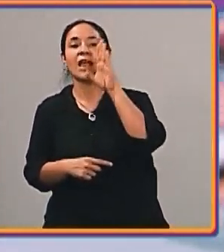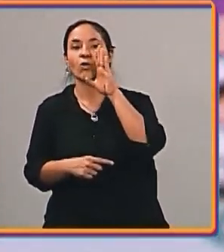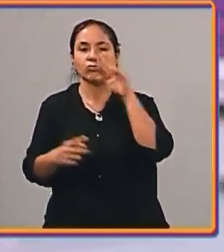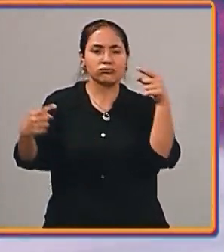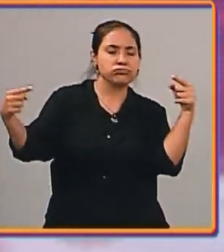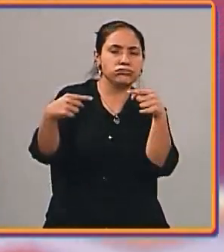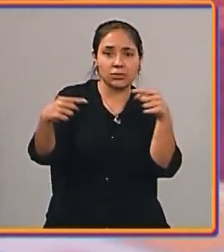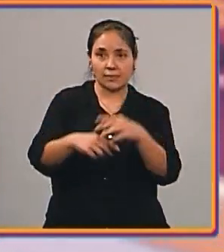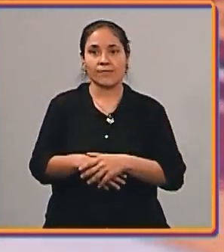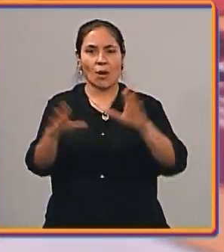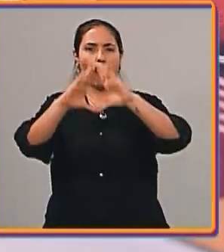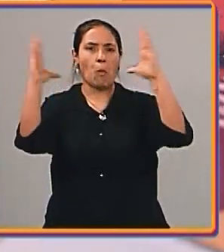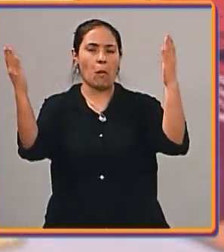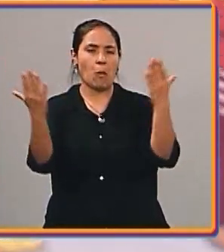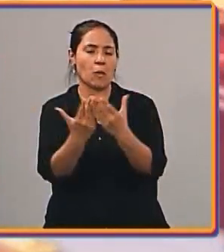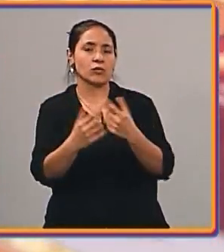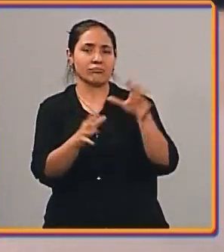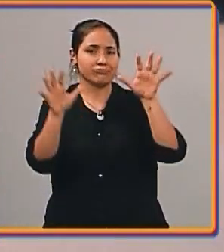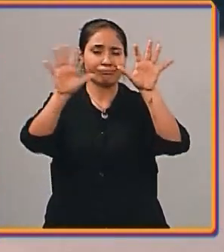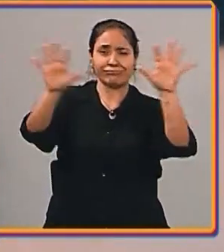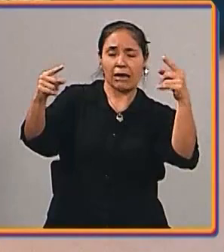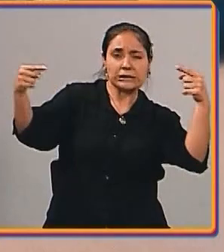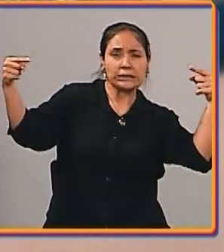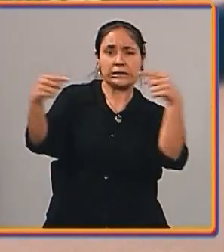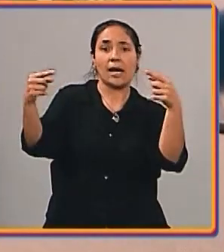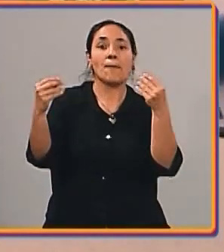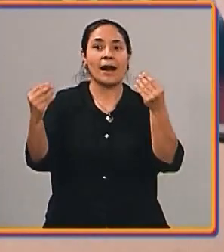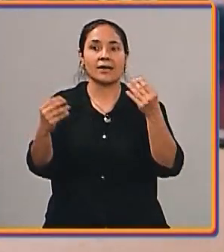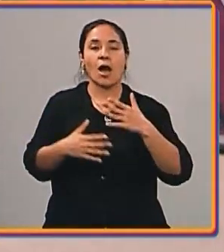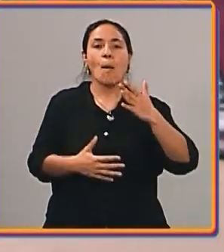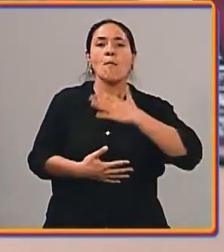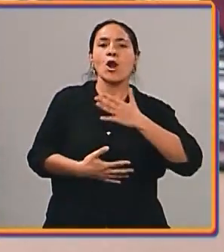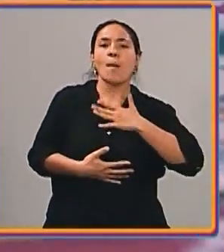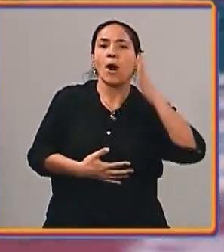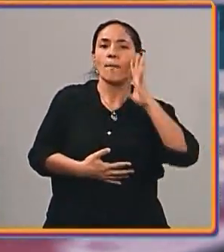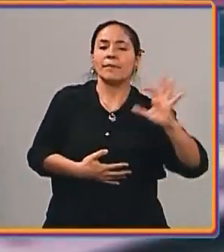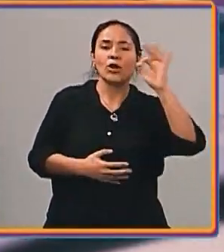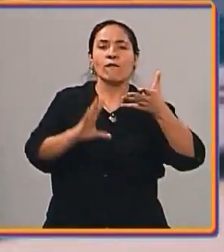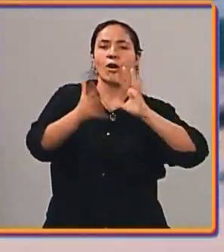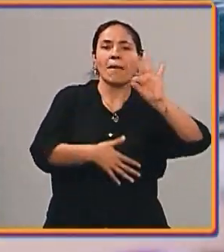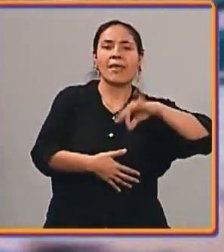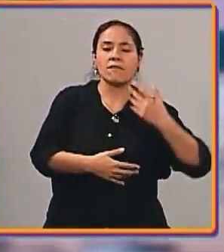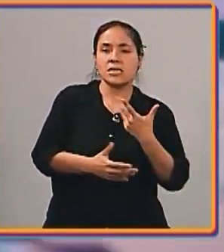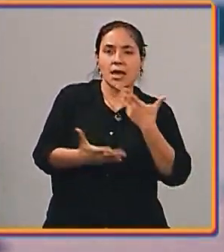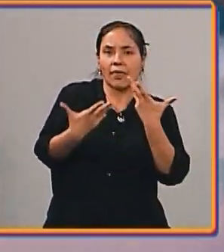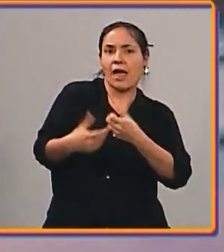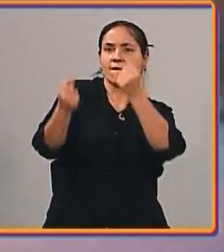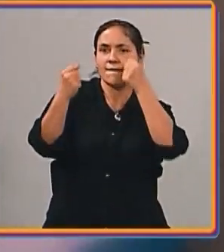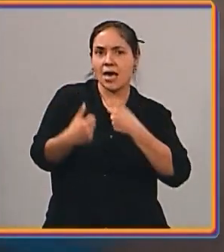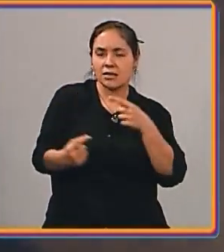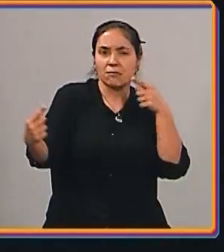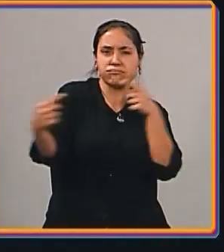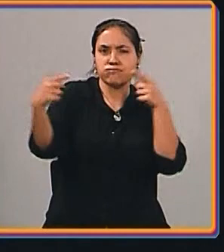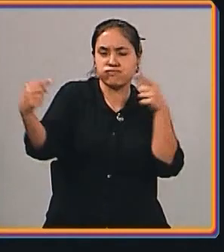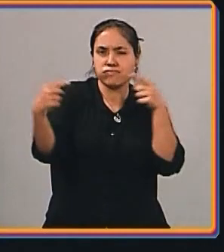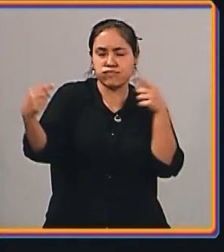El mundo entero es el escenario en el que los dos colosos luchan para mantener a salvo sus ideologías y sus formas de vida.